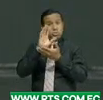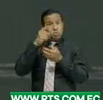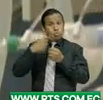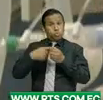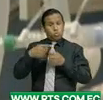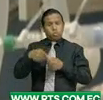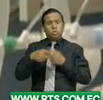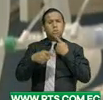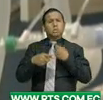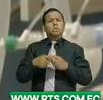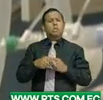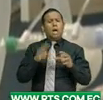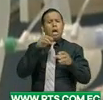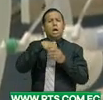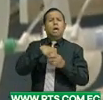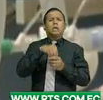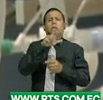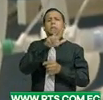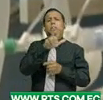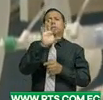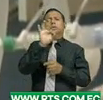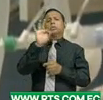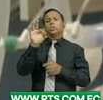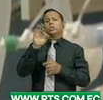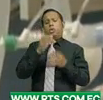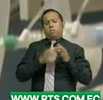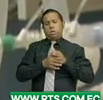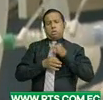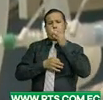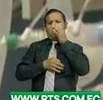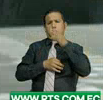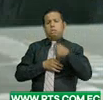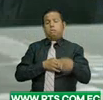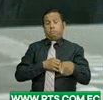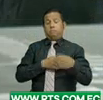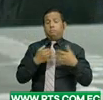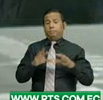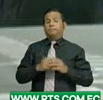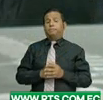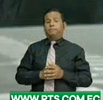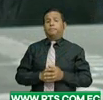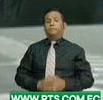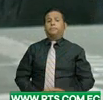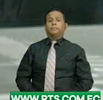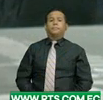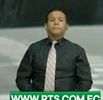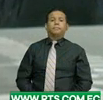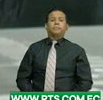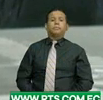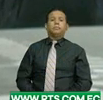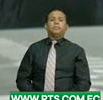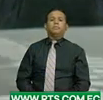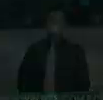hospitalizadas 399 personas con COVID-19. En Quito informó Adriana